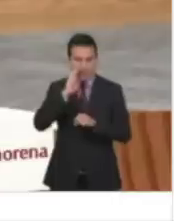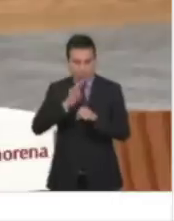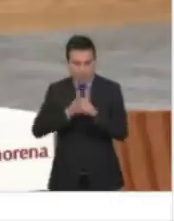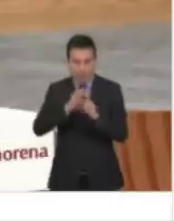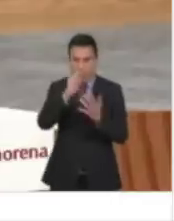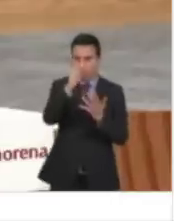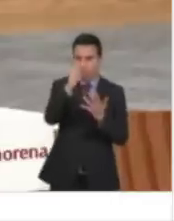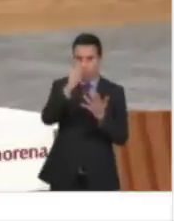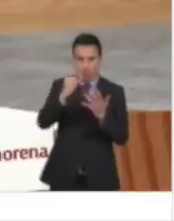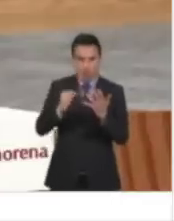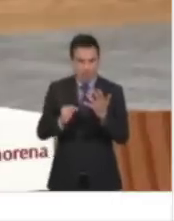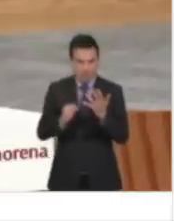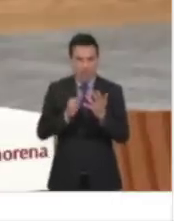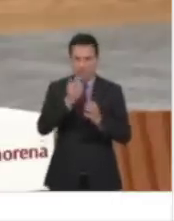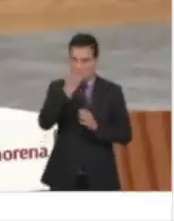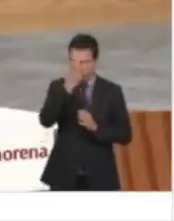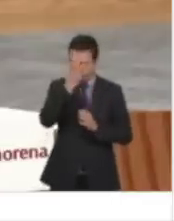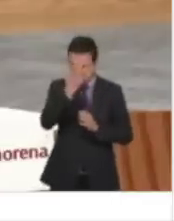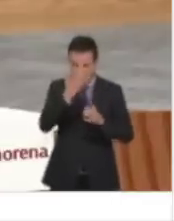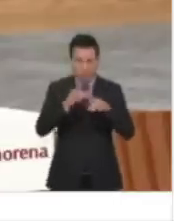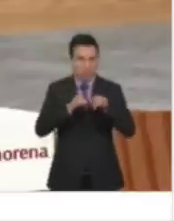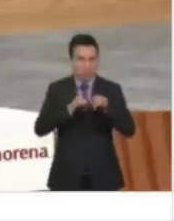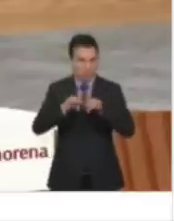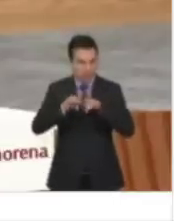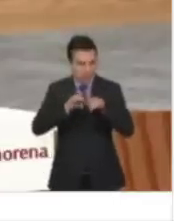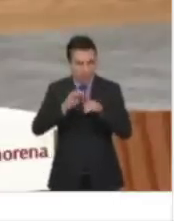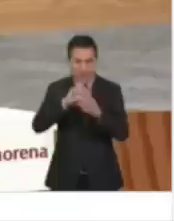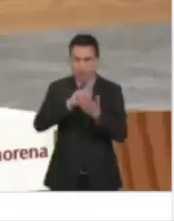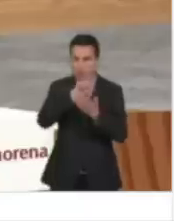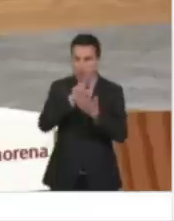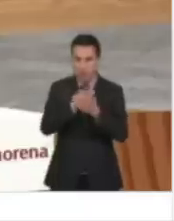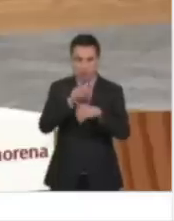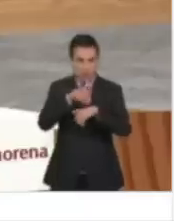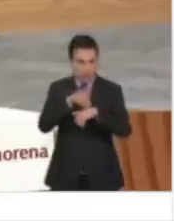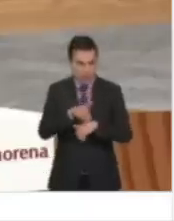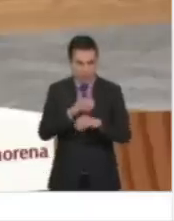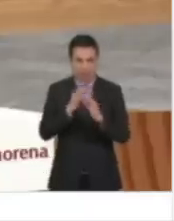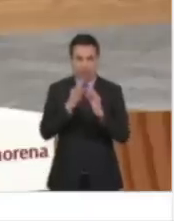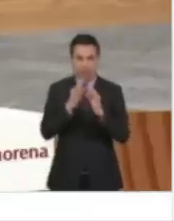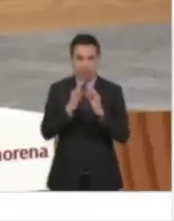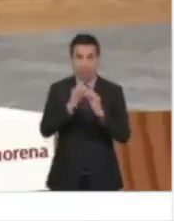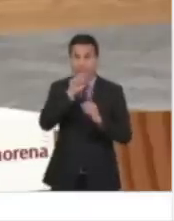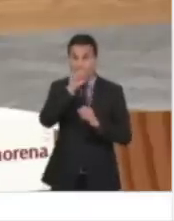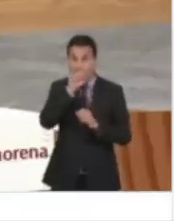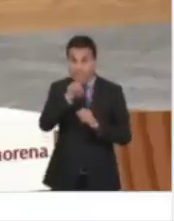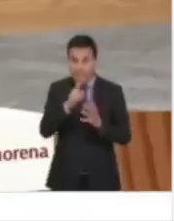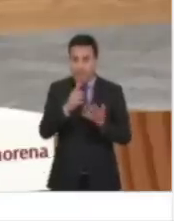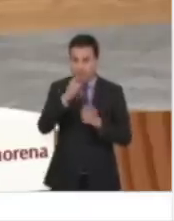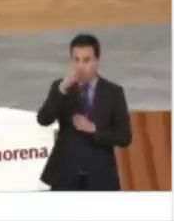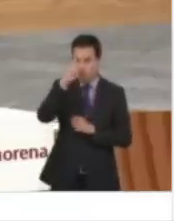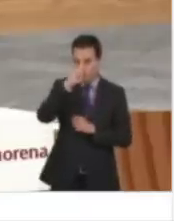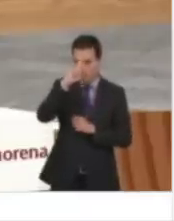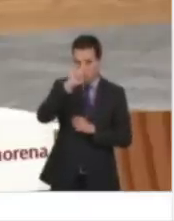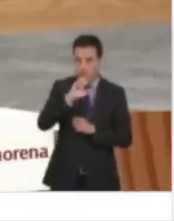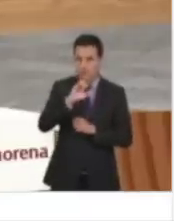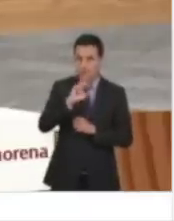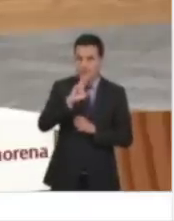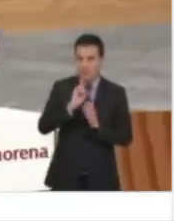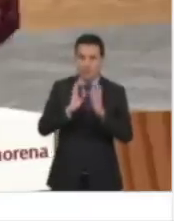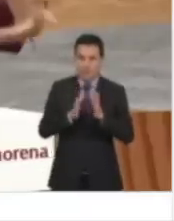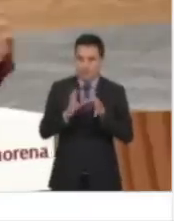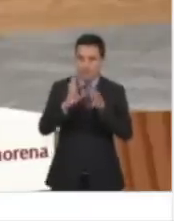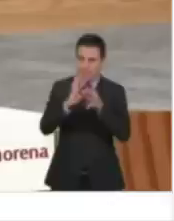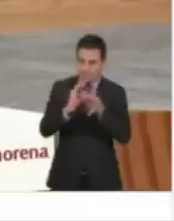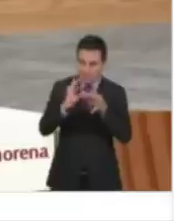toda severidad y apegado a la ley. También hacía referencia el consejero Ciro Murayama de que